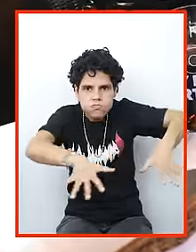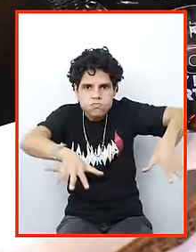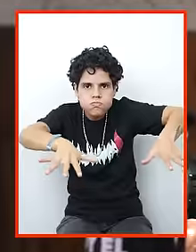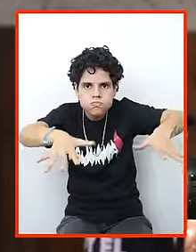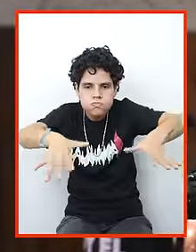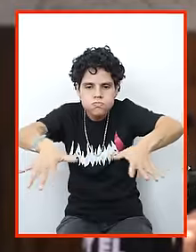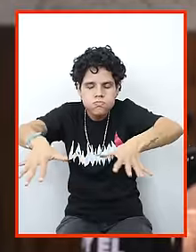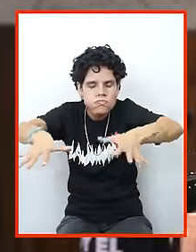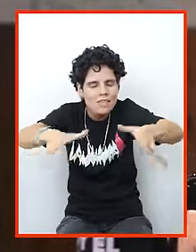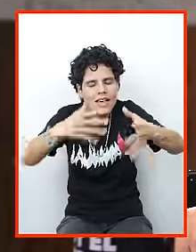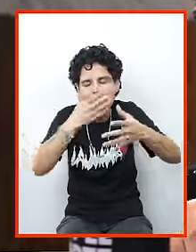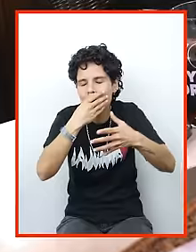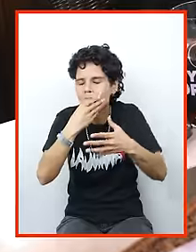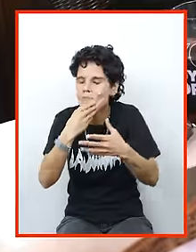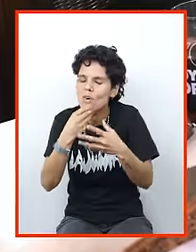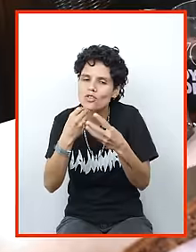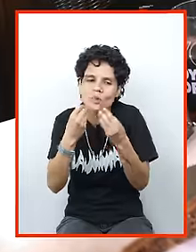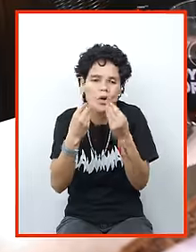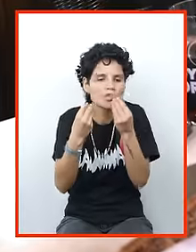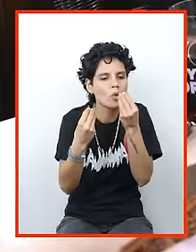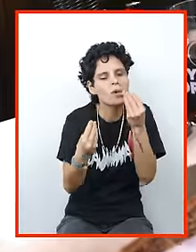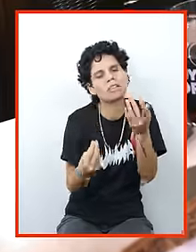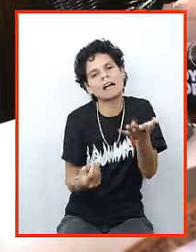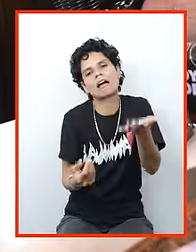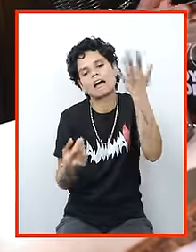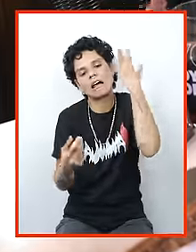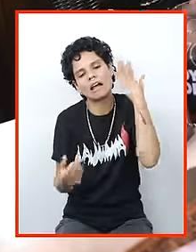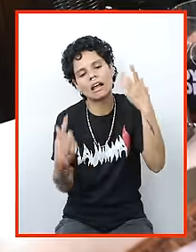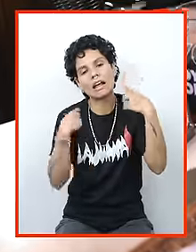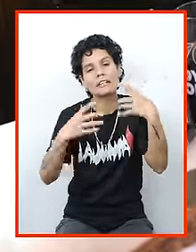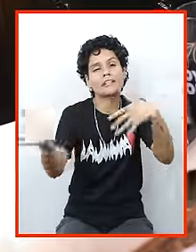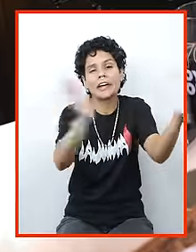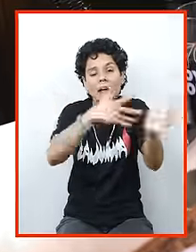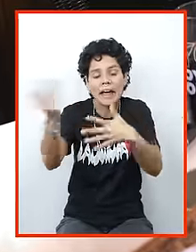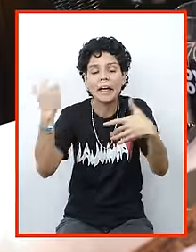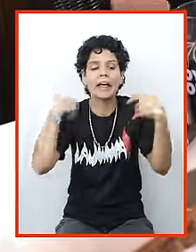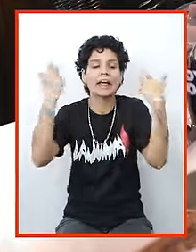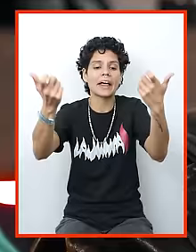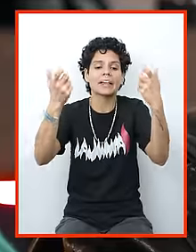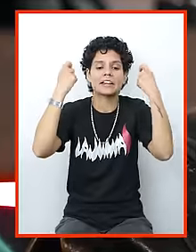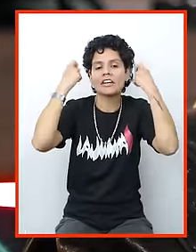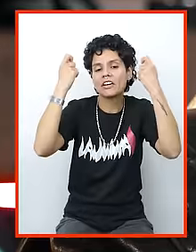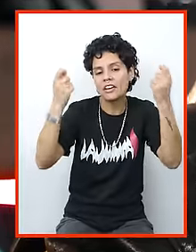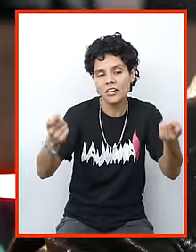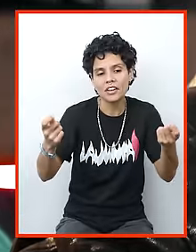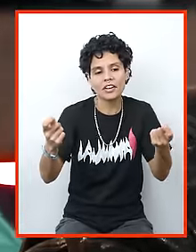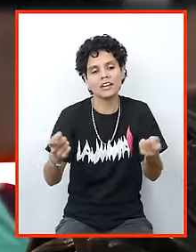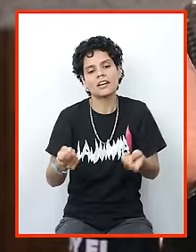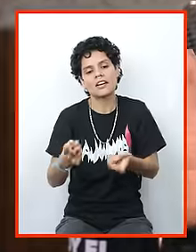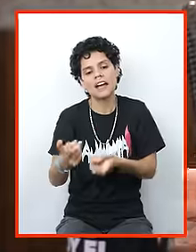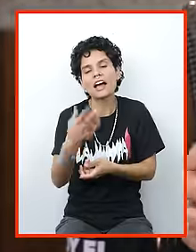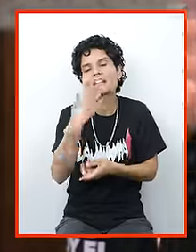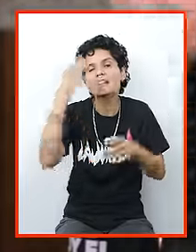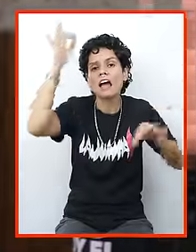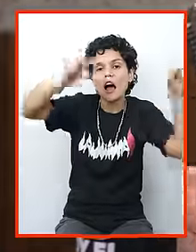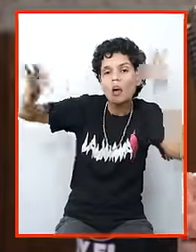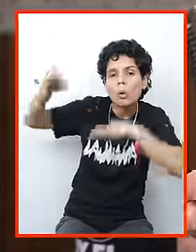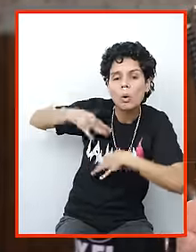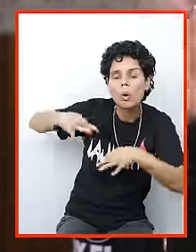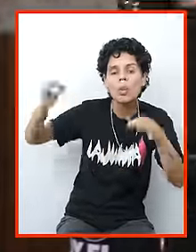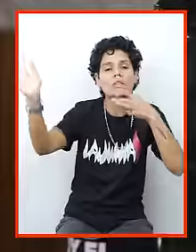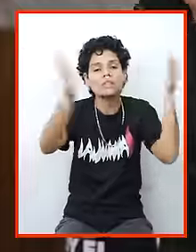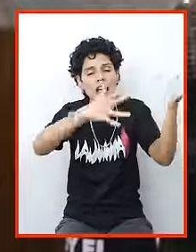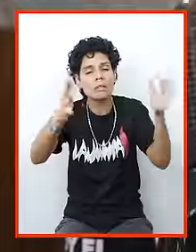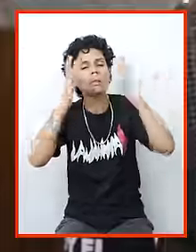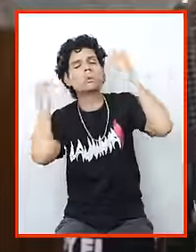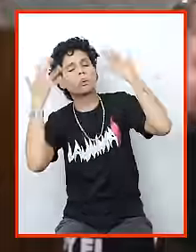lugar paradisíaco, compadre. El problema es que puta no es Caribe, la guay hay viento y toda la cuestión chilena. Ay, hay